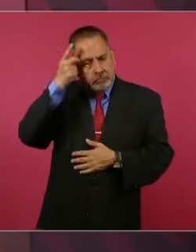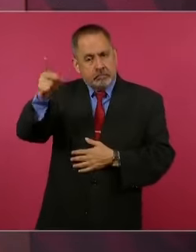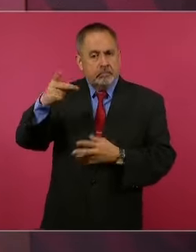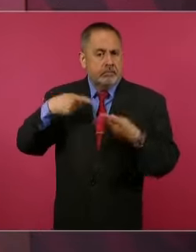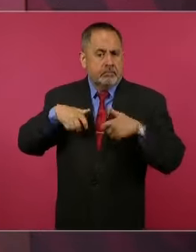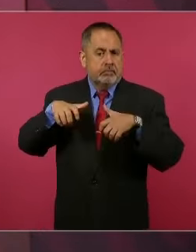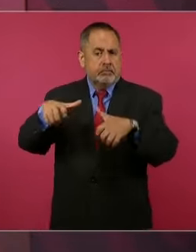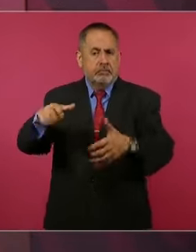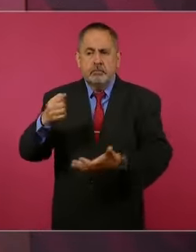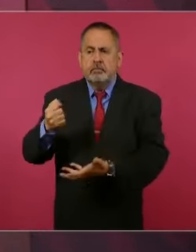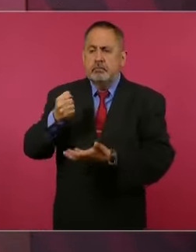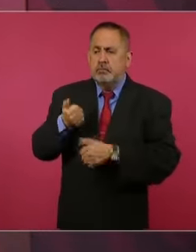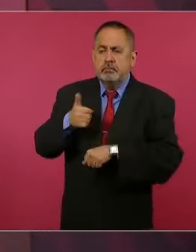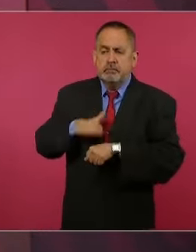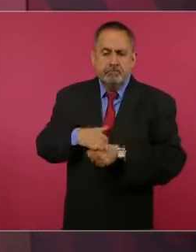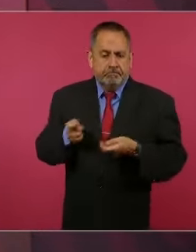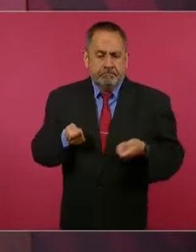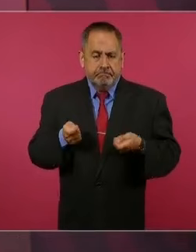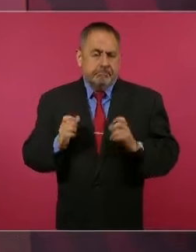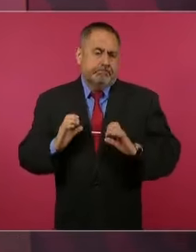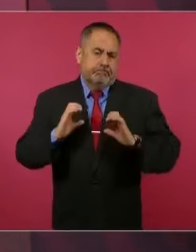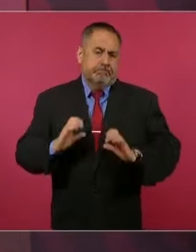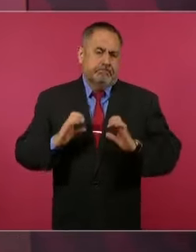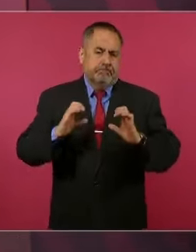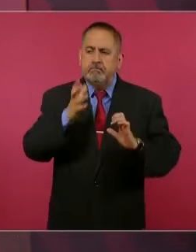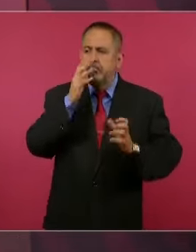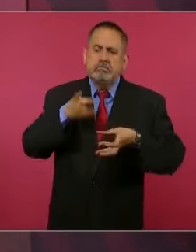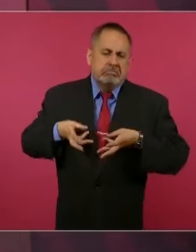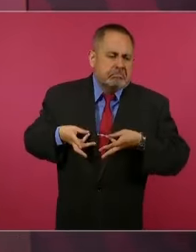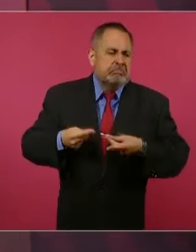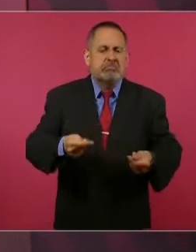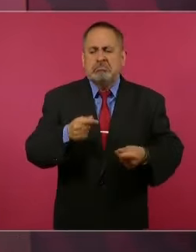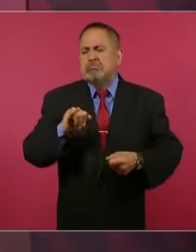simples administradores los del pueblo tenemos que